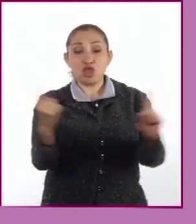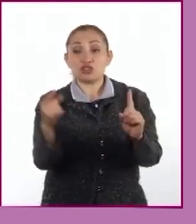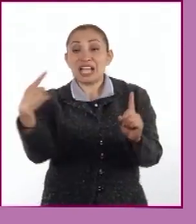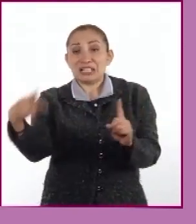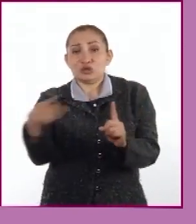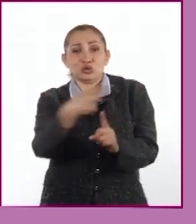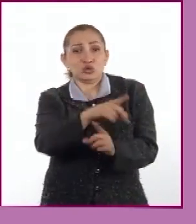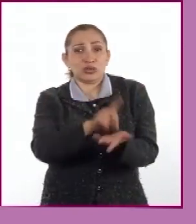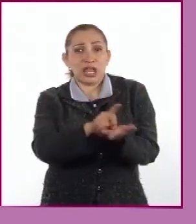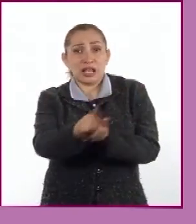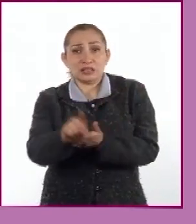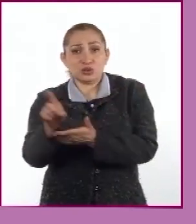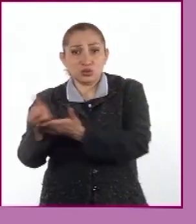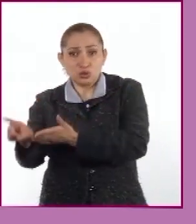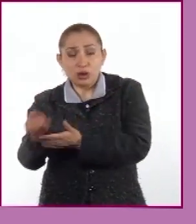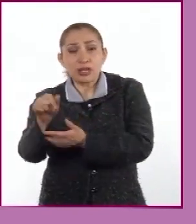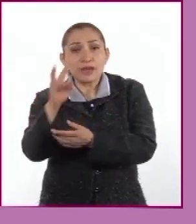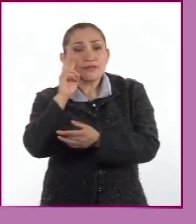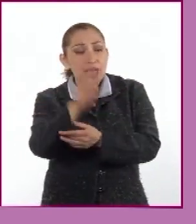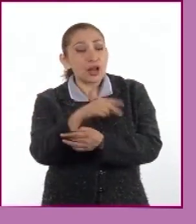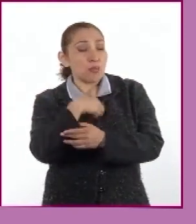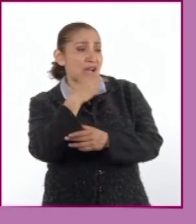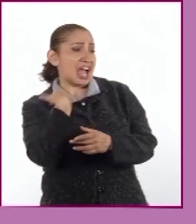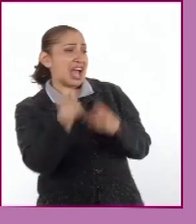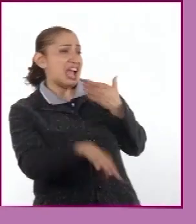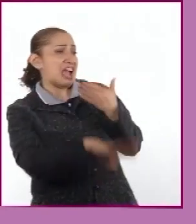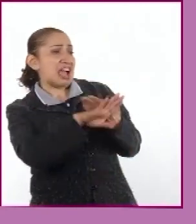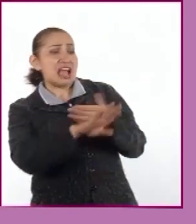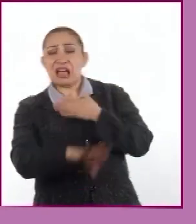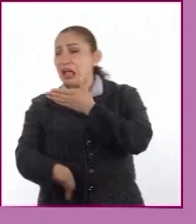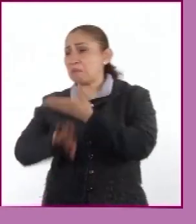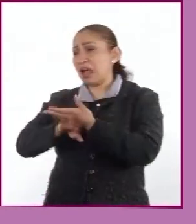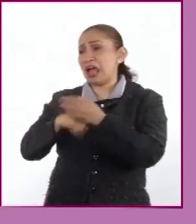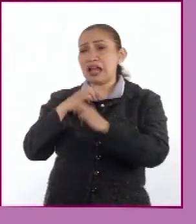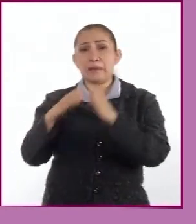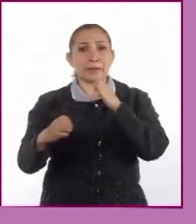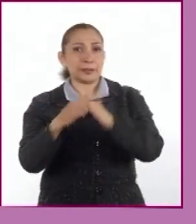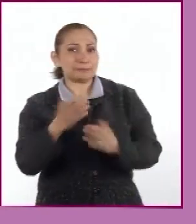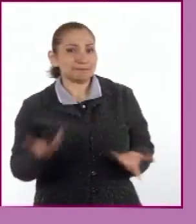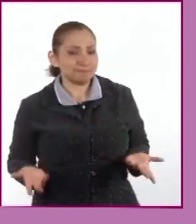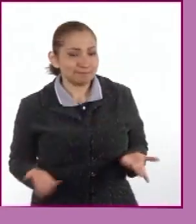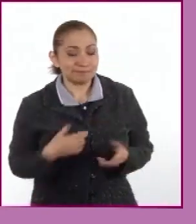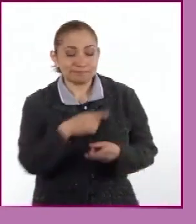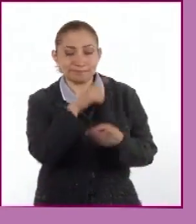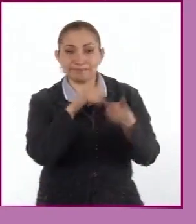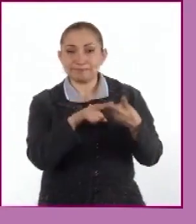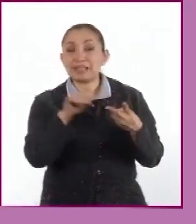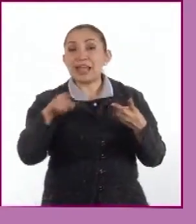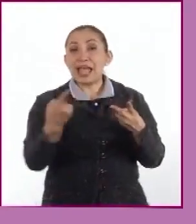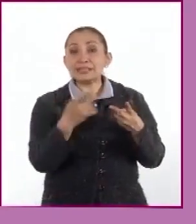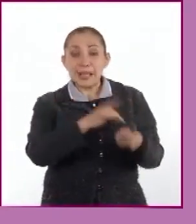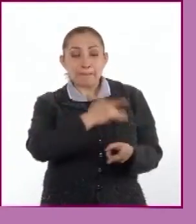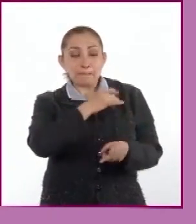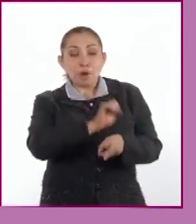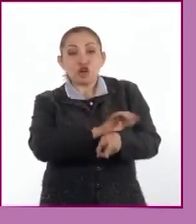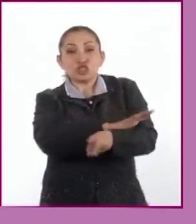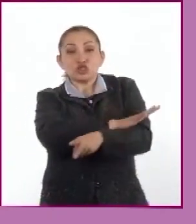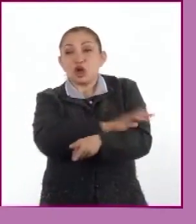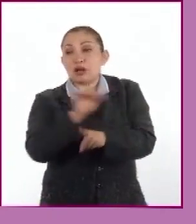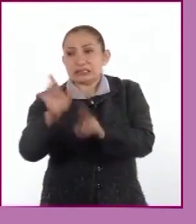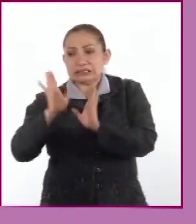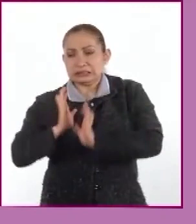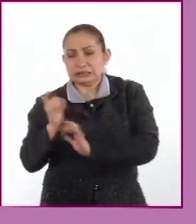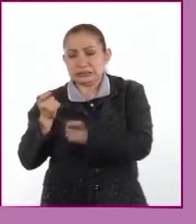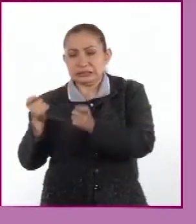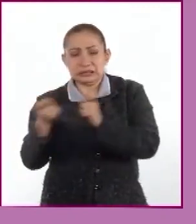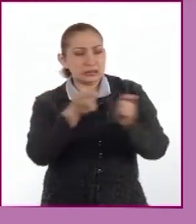sus derechos y por ello ven a su contraparte como un enemigo a vencer. El segundo elemento son las emociones que determinan actitudes